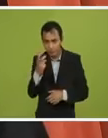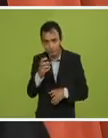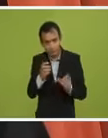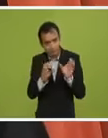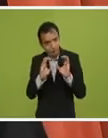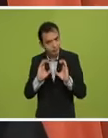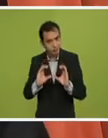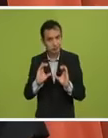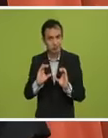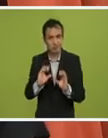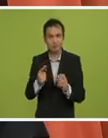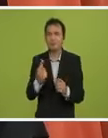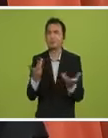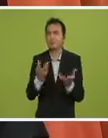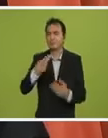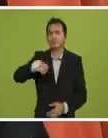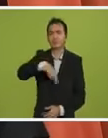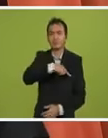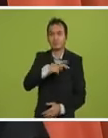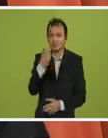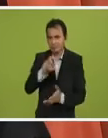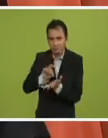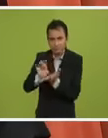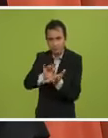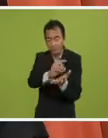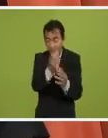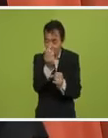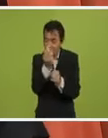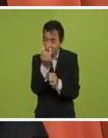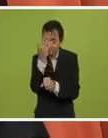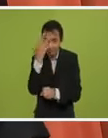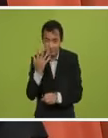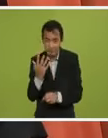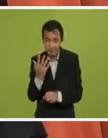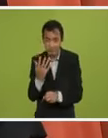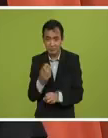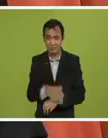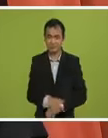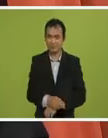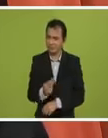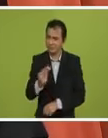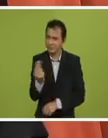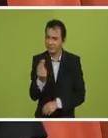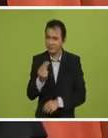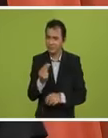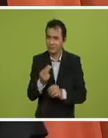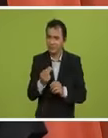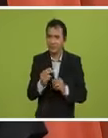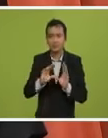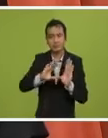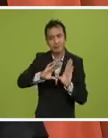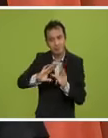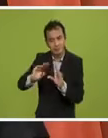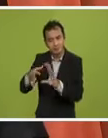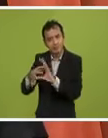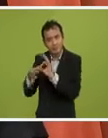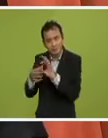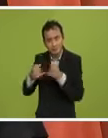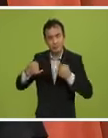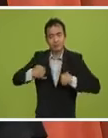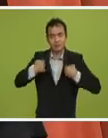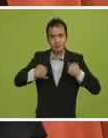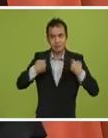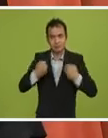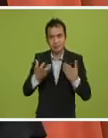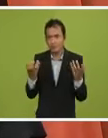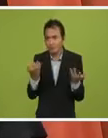de imágenes? Lo que hemos visto es que necesitamos educar a los jóvenes. Necesitamos